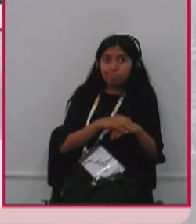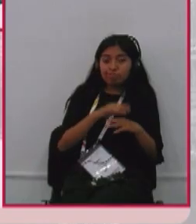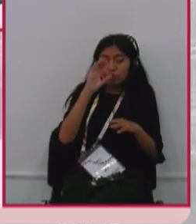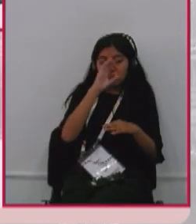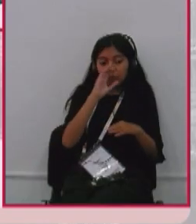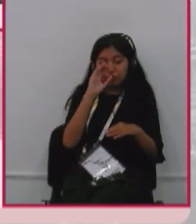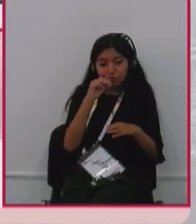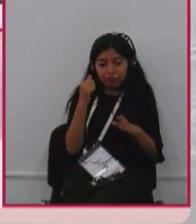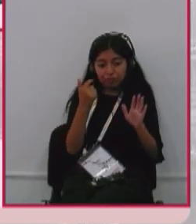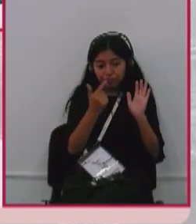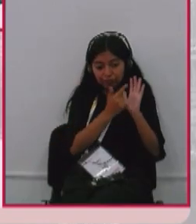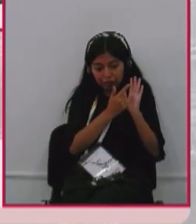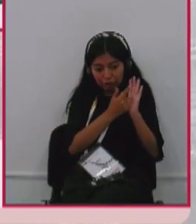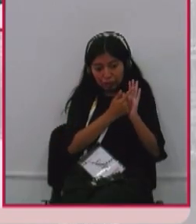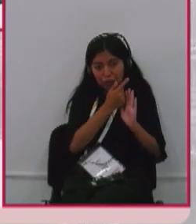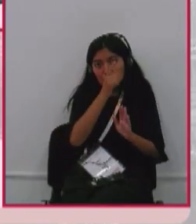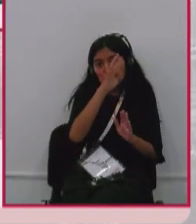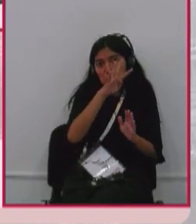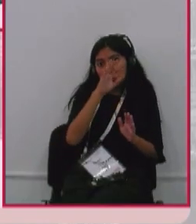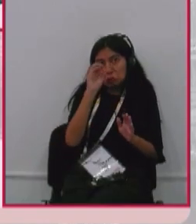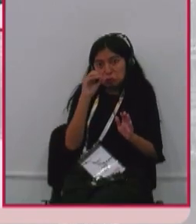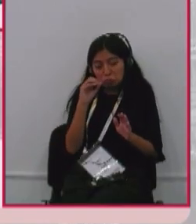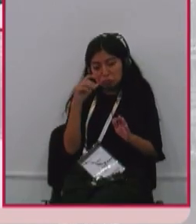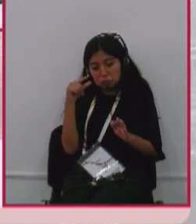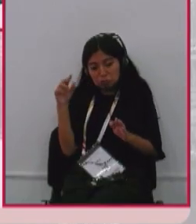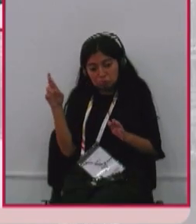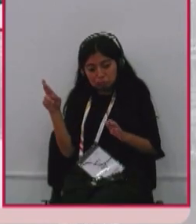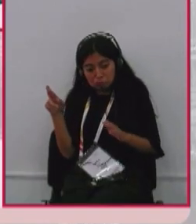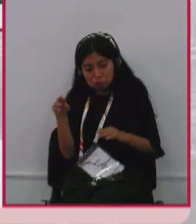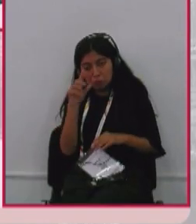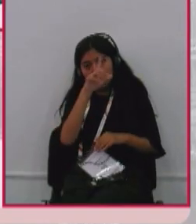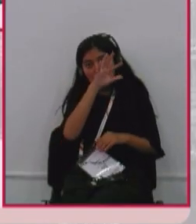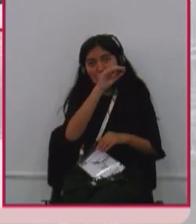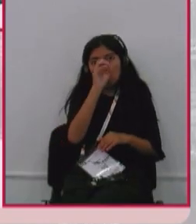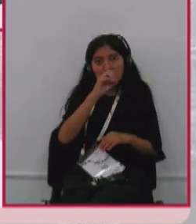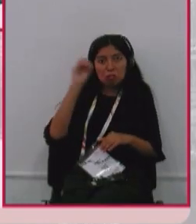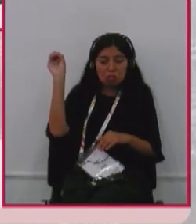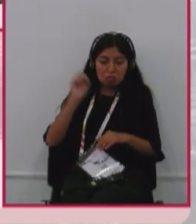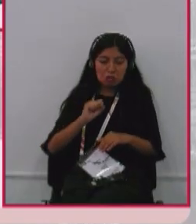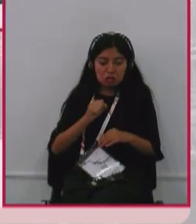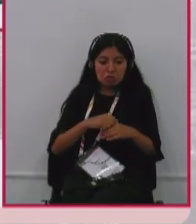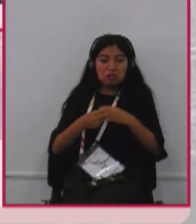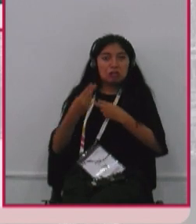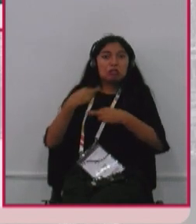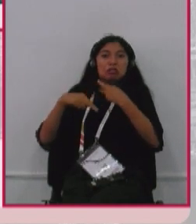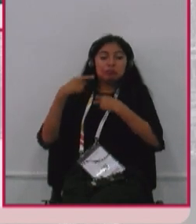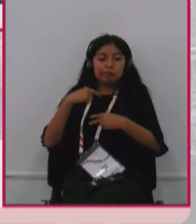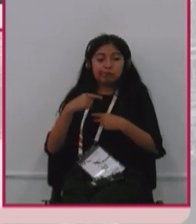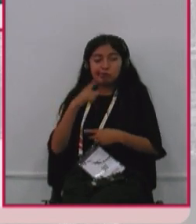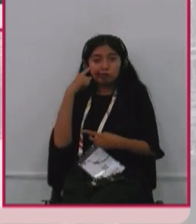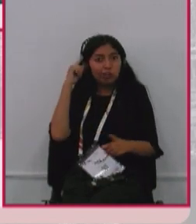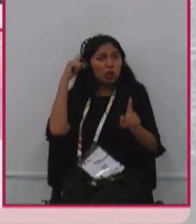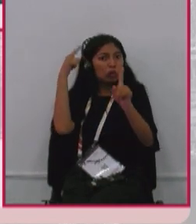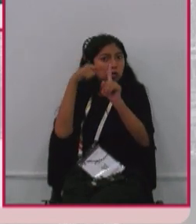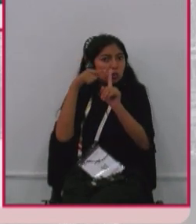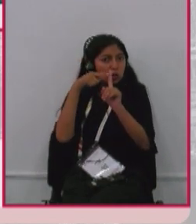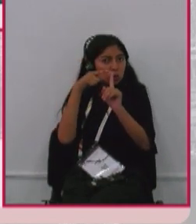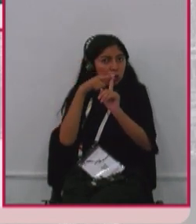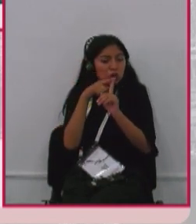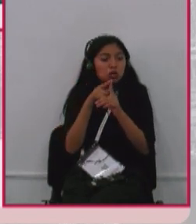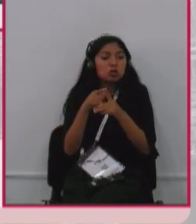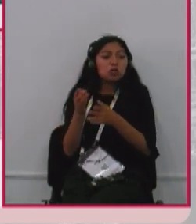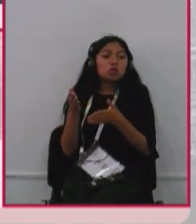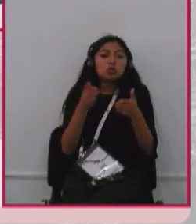ley de concentrado de 40 gramos por tonelada de oro y 90% de recuperación. Y el objetivo era ese, instalar una